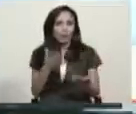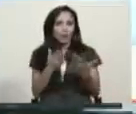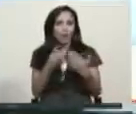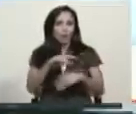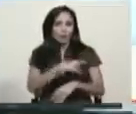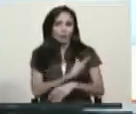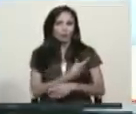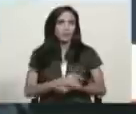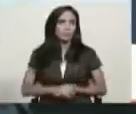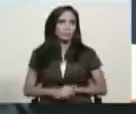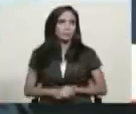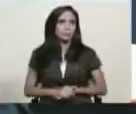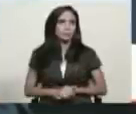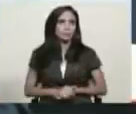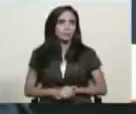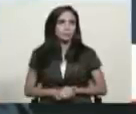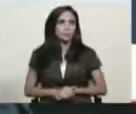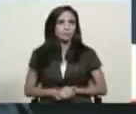Yo siempre